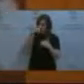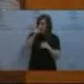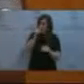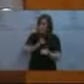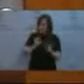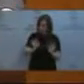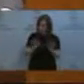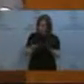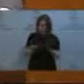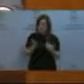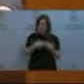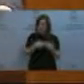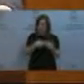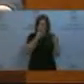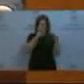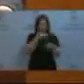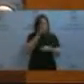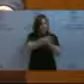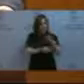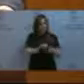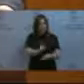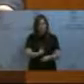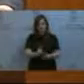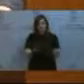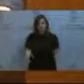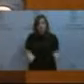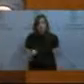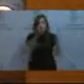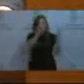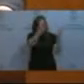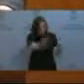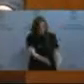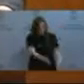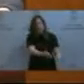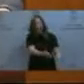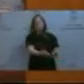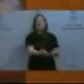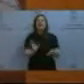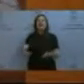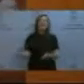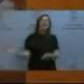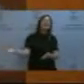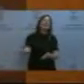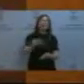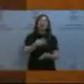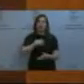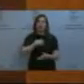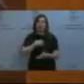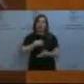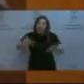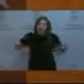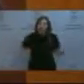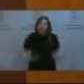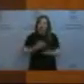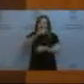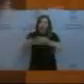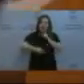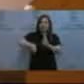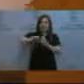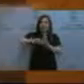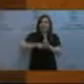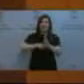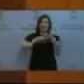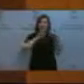Y ustedes no lo han hecho. Y usted, como digo, ha sido incapaz de impulsar medidas. Nos dice ahora que